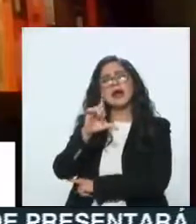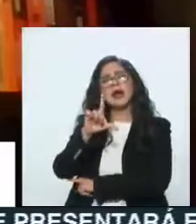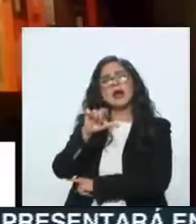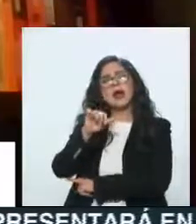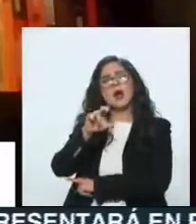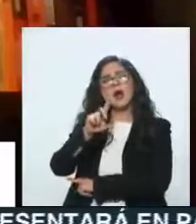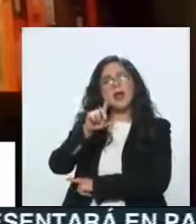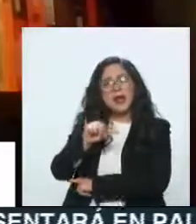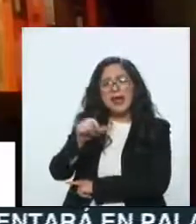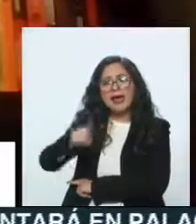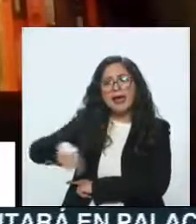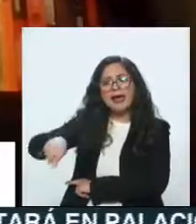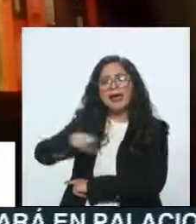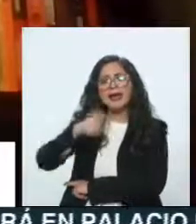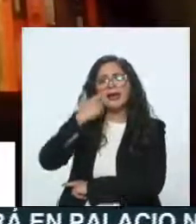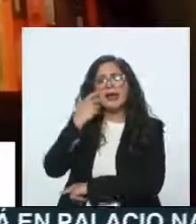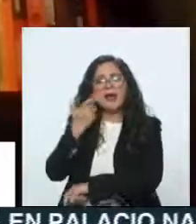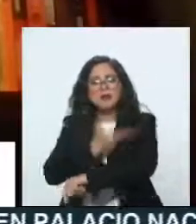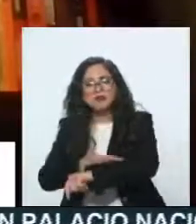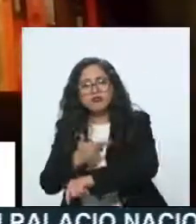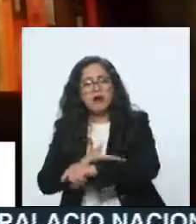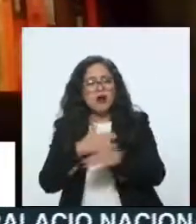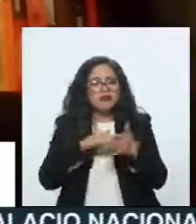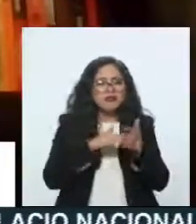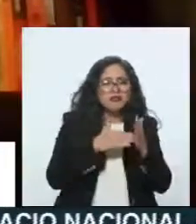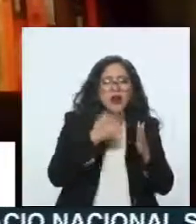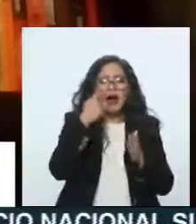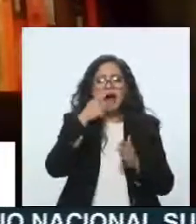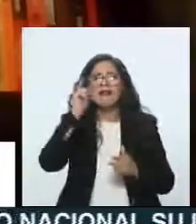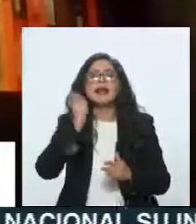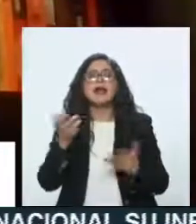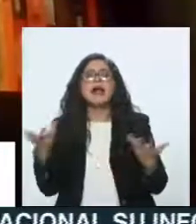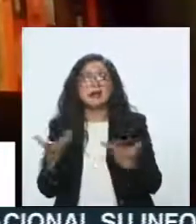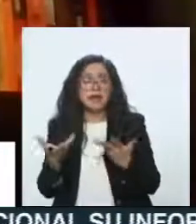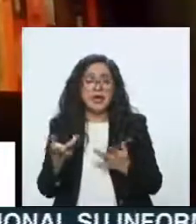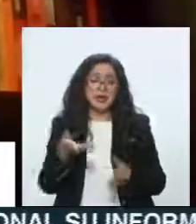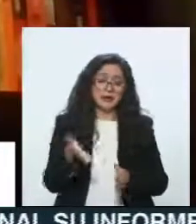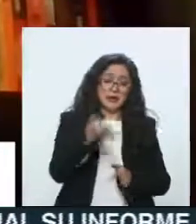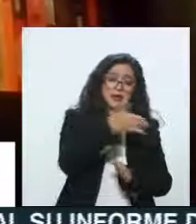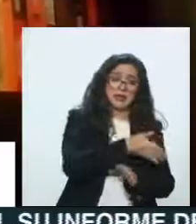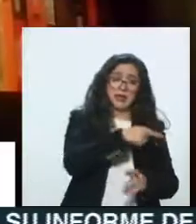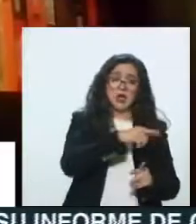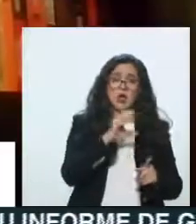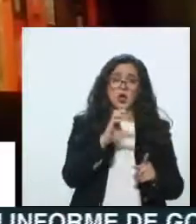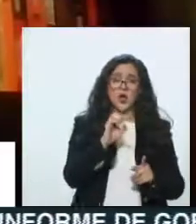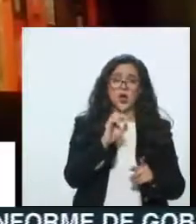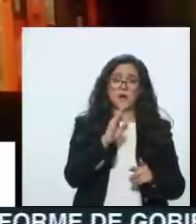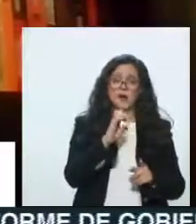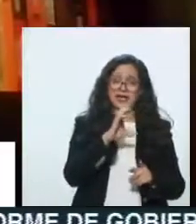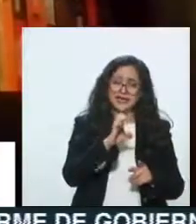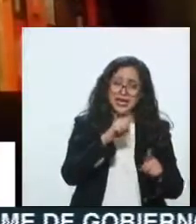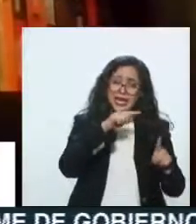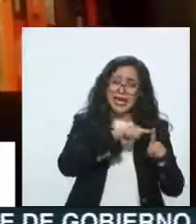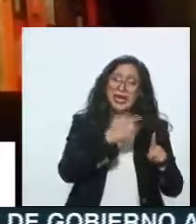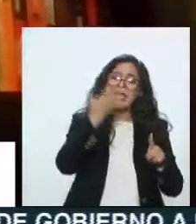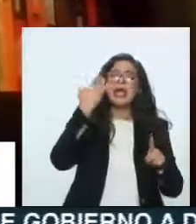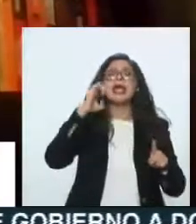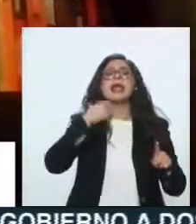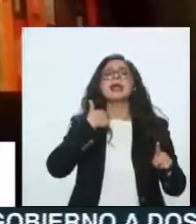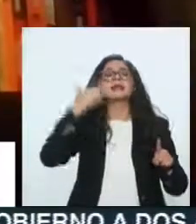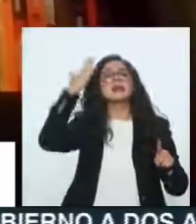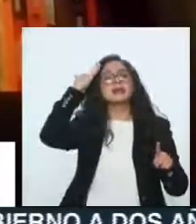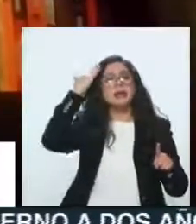litigio estratégico. Pues la actual titular del Pleno de la COFECE anteriormente había trabajado en alguna de